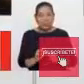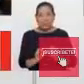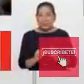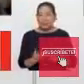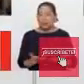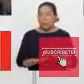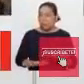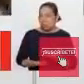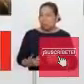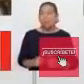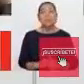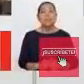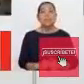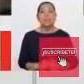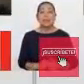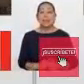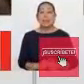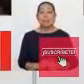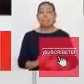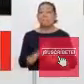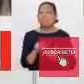hecho operativos en el sentido de que